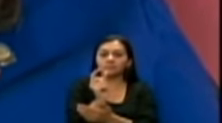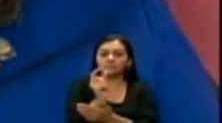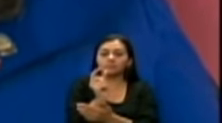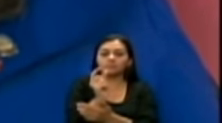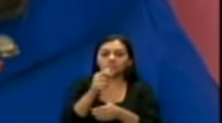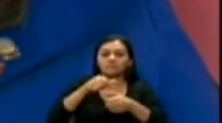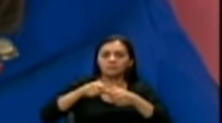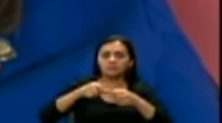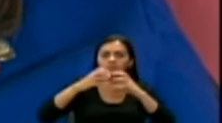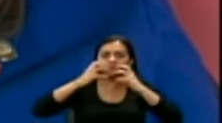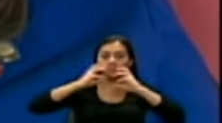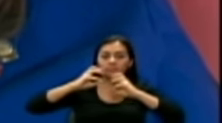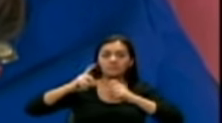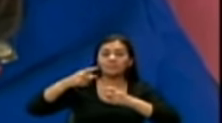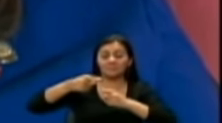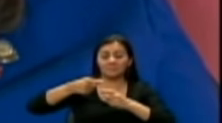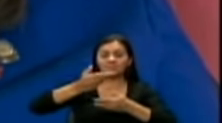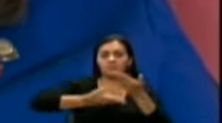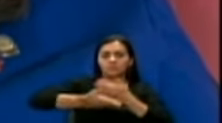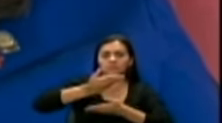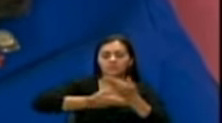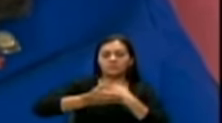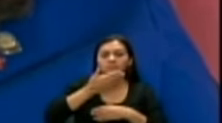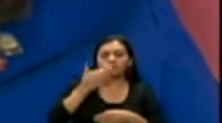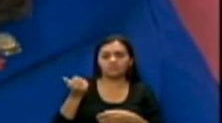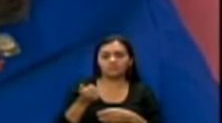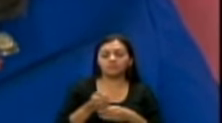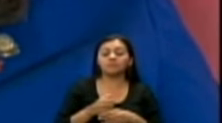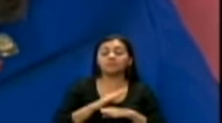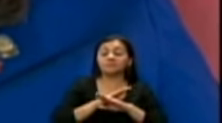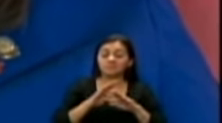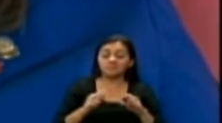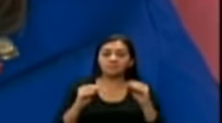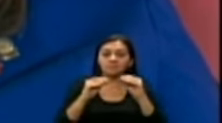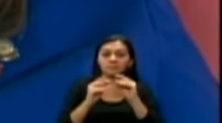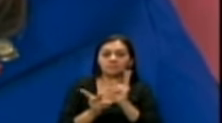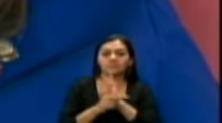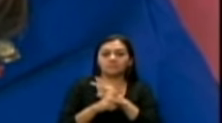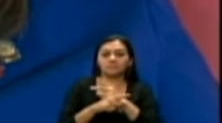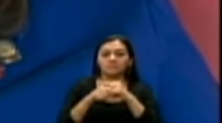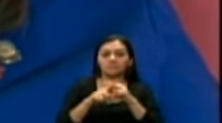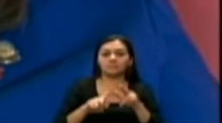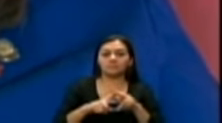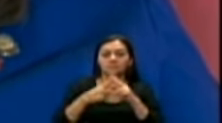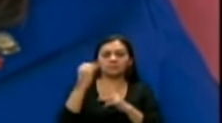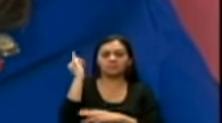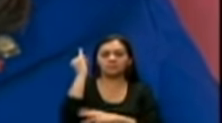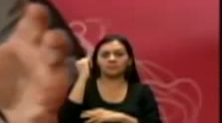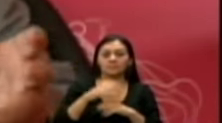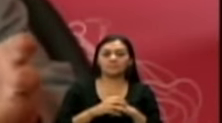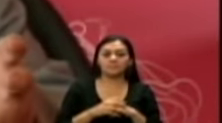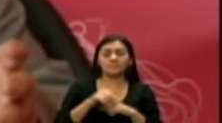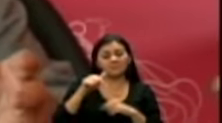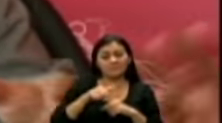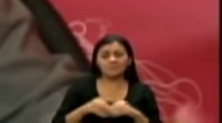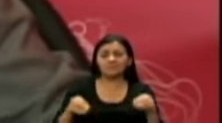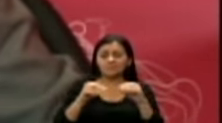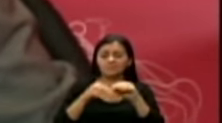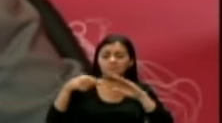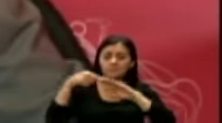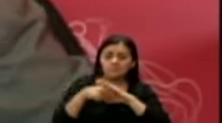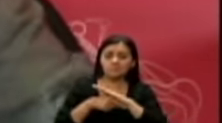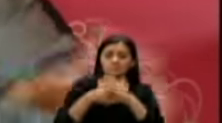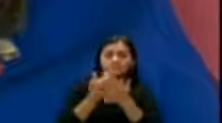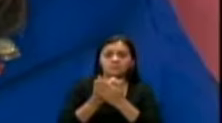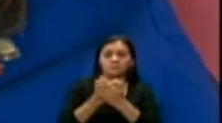maíz, para los intercambios comerciales, ¿verdad? Y bueno, la producción básica industrial que tenemos. Esa es la base de la economía de